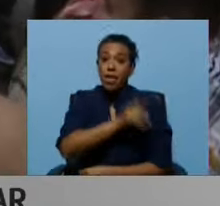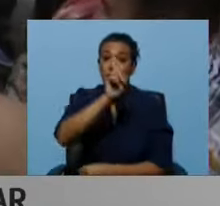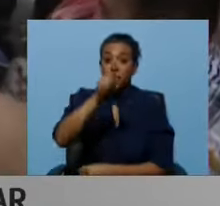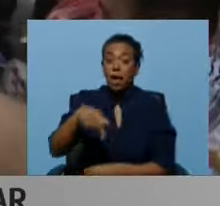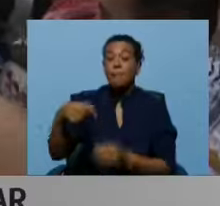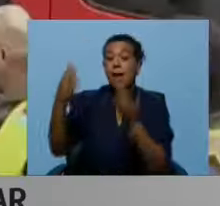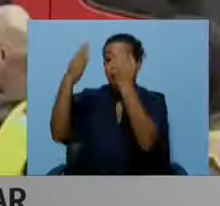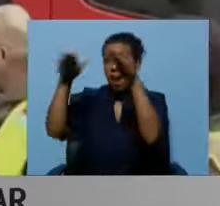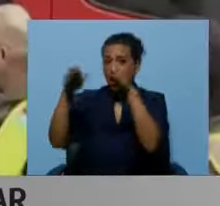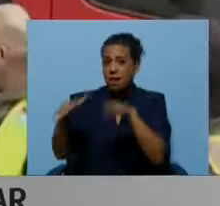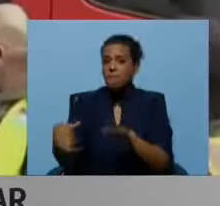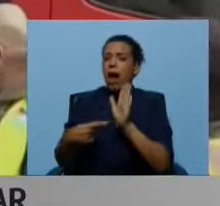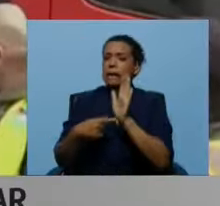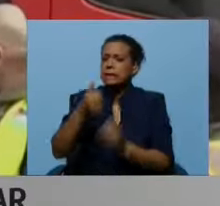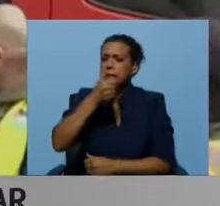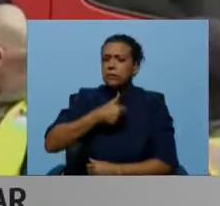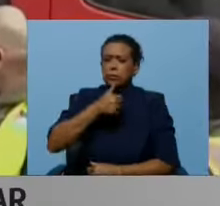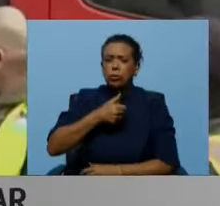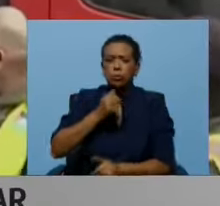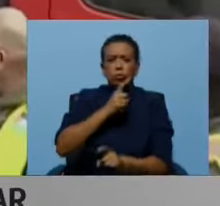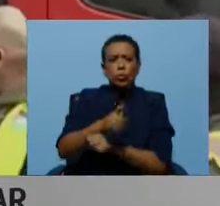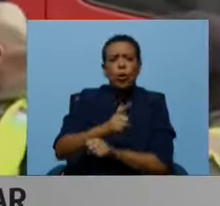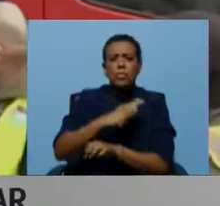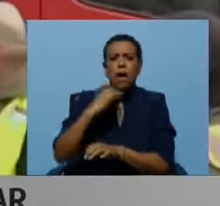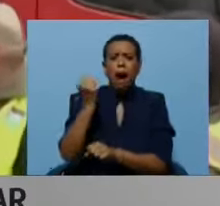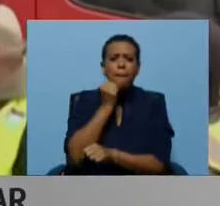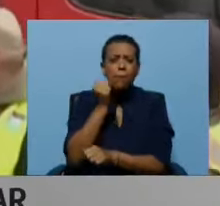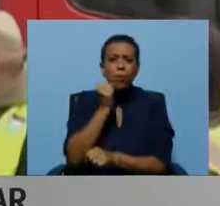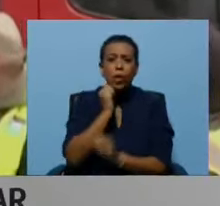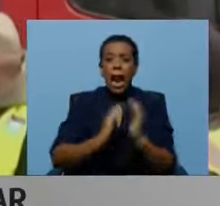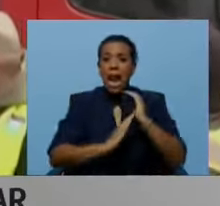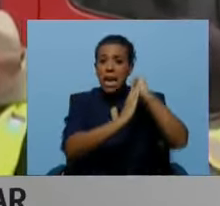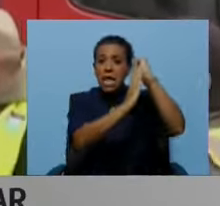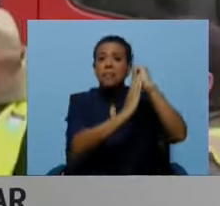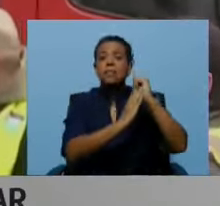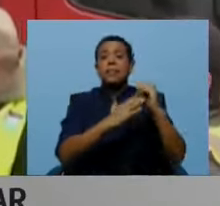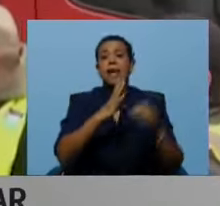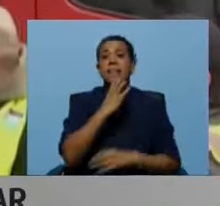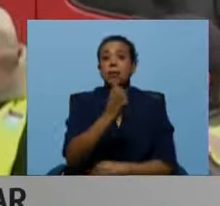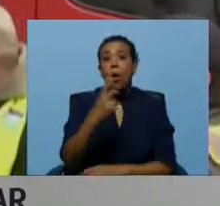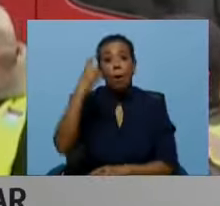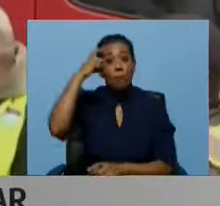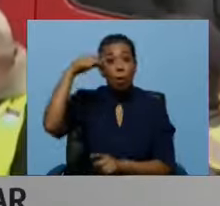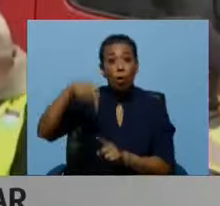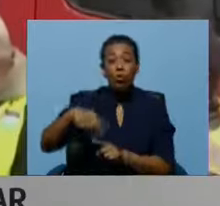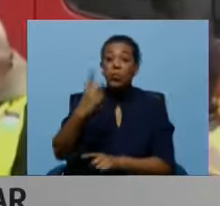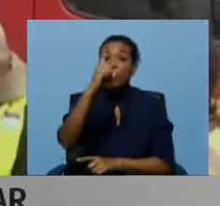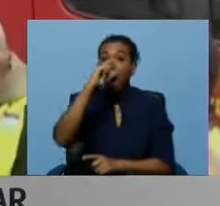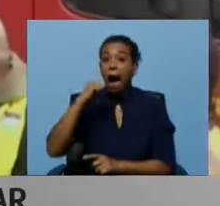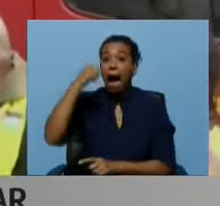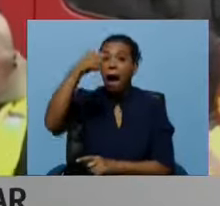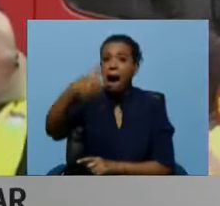el Líbano, que han resistido las agresiones genocidas de Benjamín Netanyahu a pocos días de cumplirse un año de